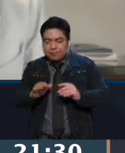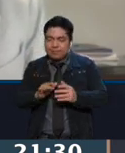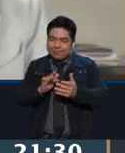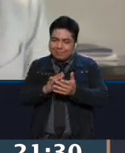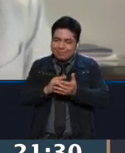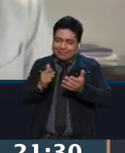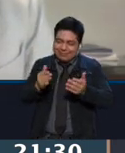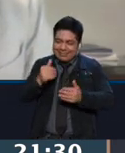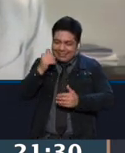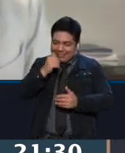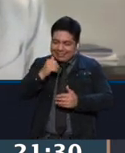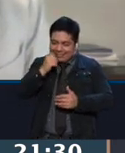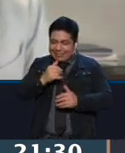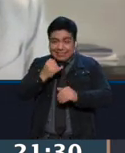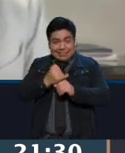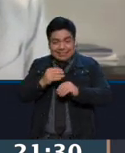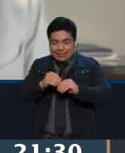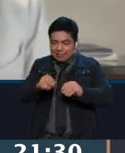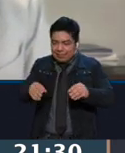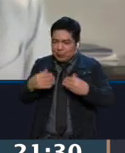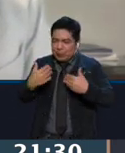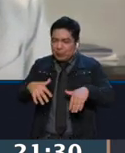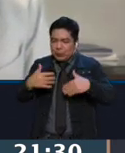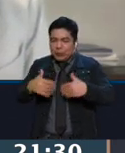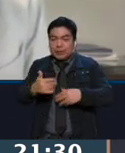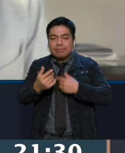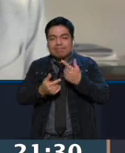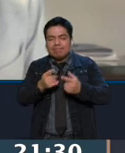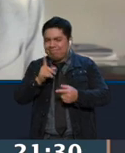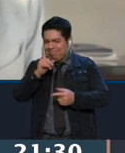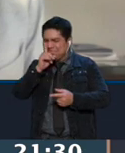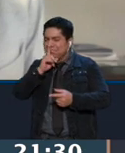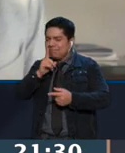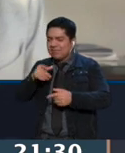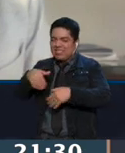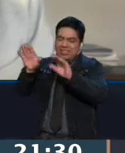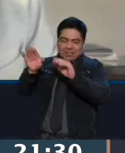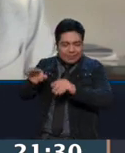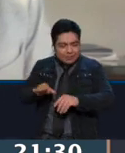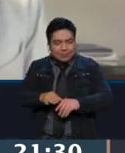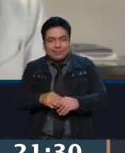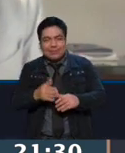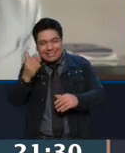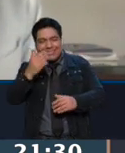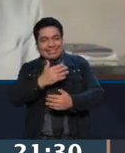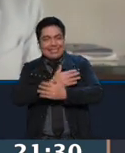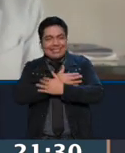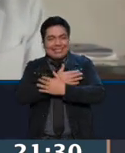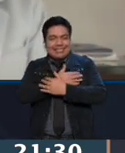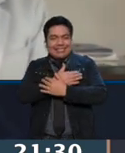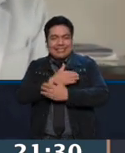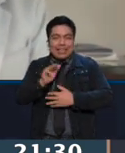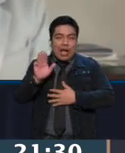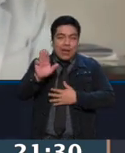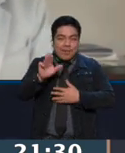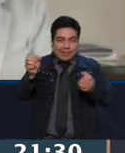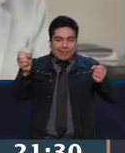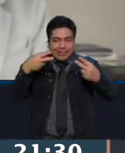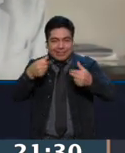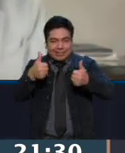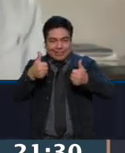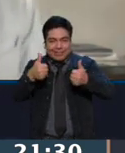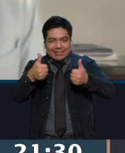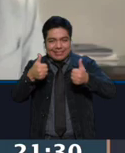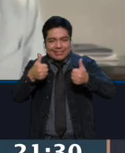siempre, por toda esta información que sirve mucho para desmentir las mentiras de toda la semana. Te mando un fuerte abrazo y nos vemos por acá el próximo miércoles.